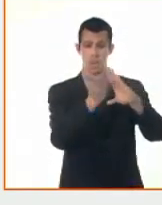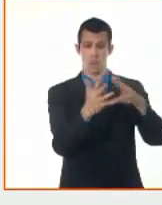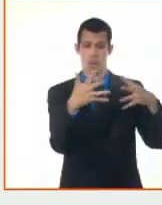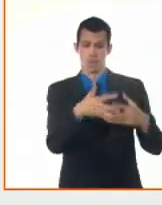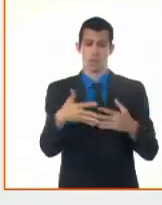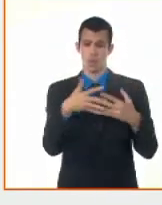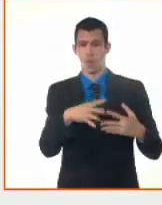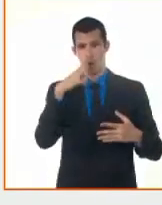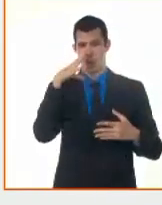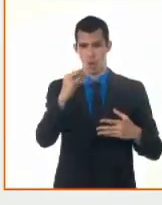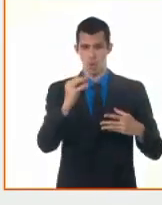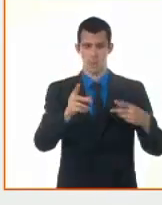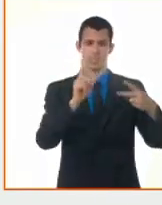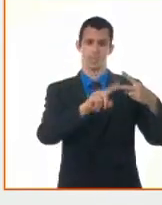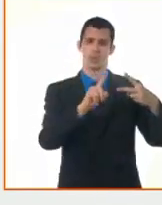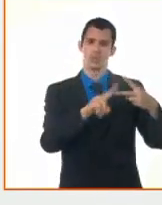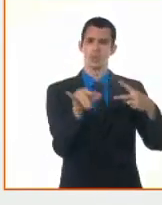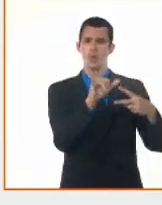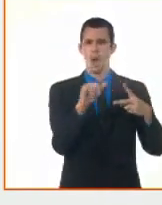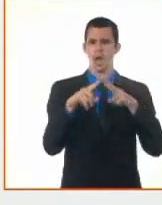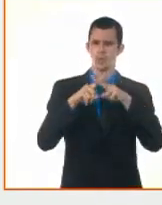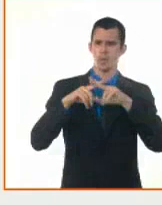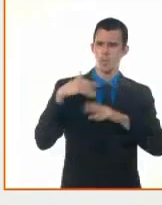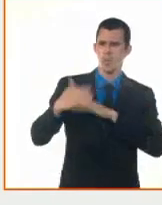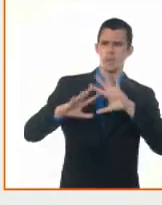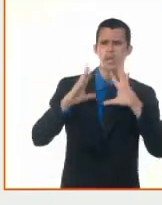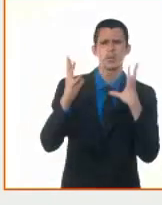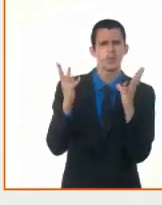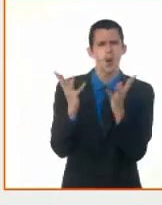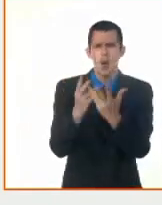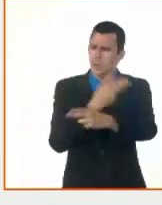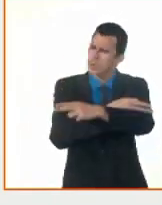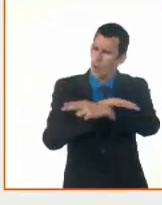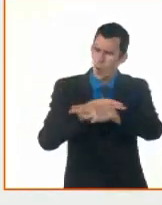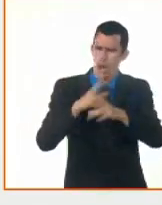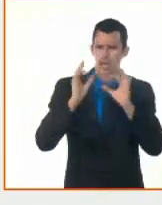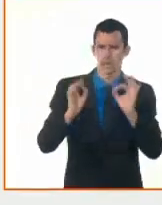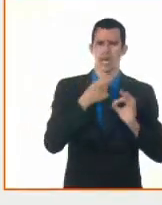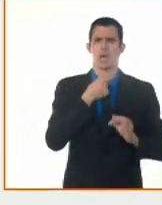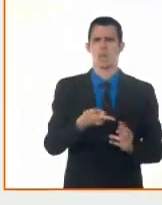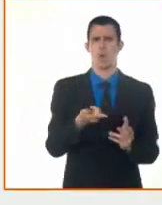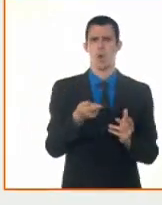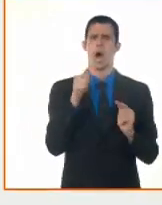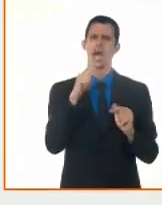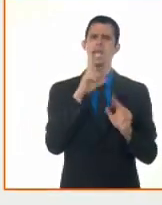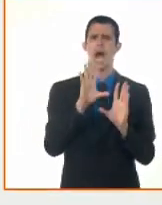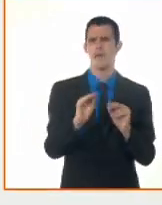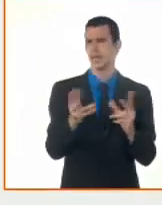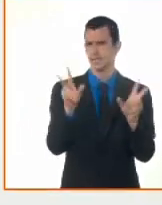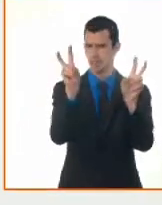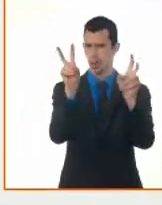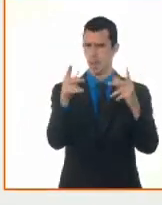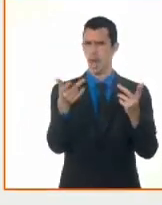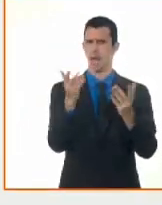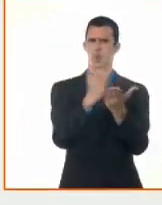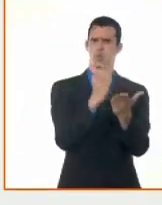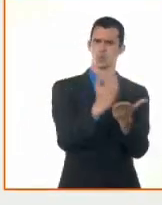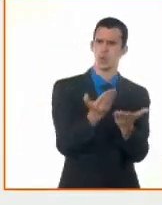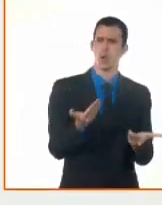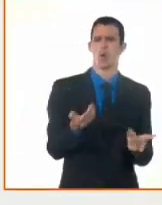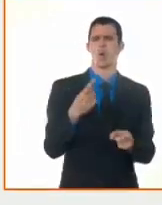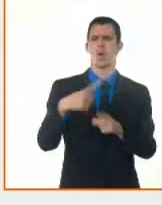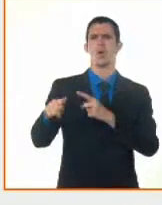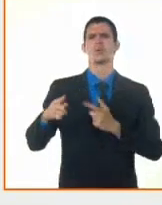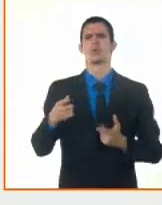iberoamericanas que a través de su existencia han tratado temas como la educación por ejemplo la contribución también